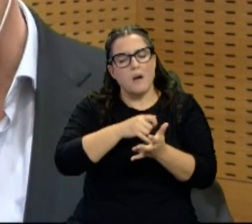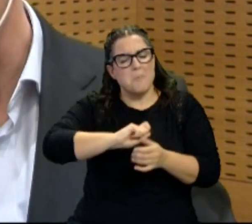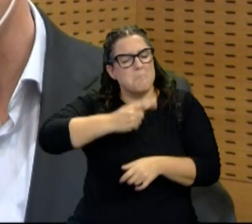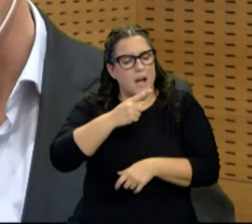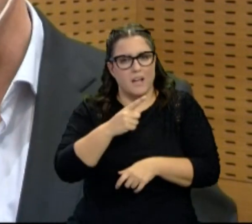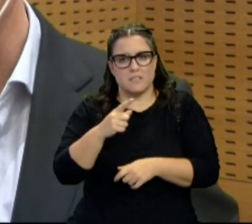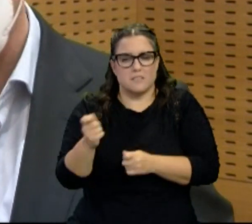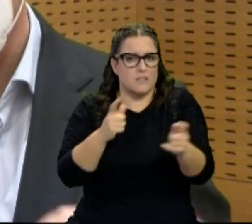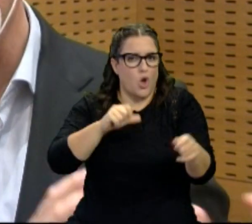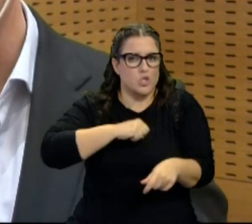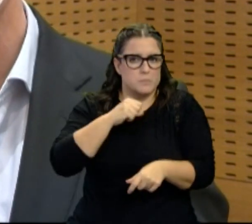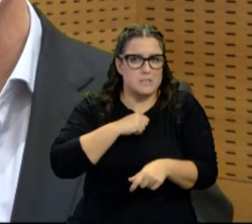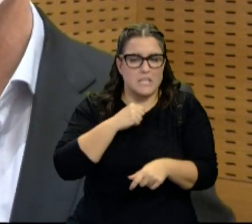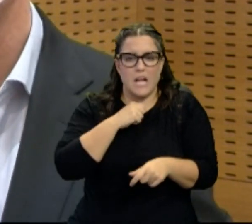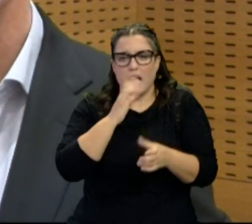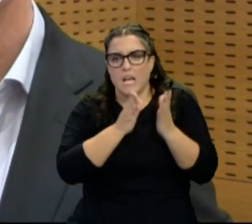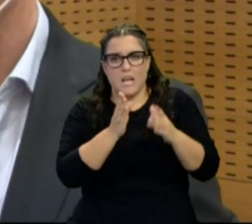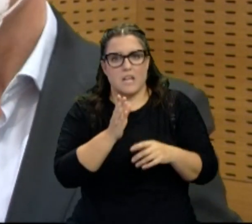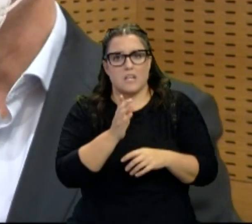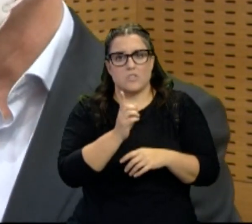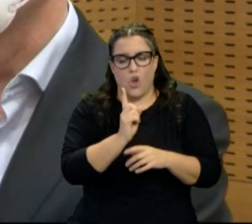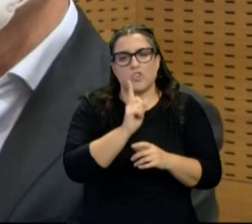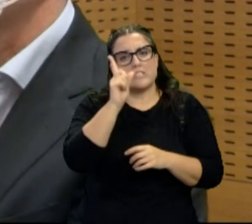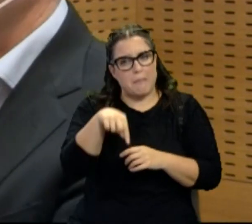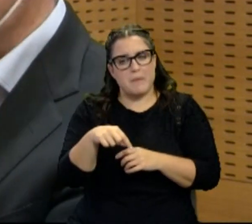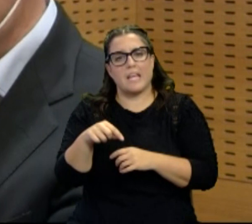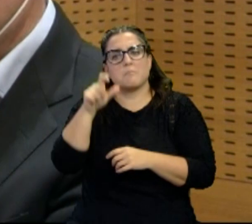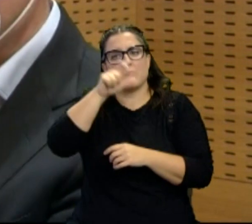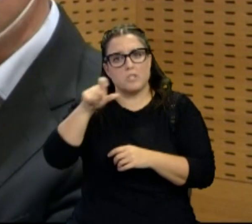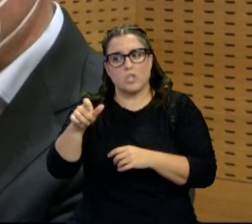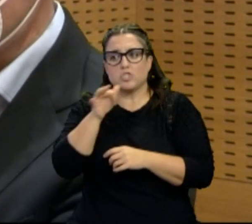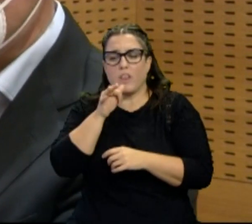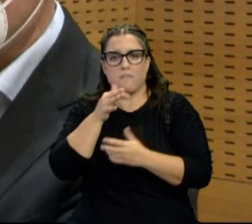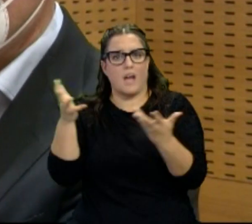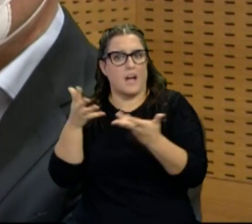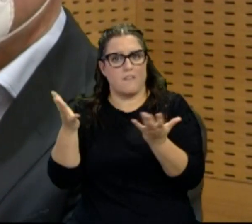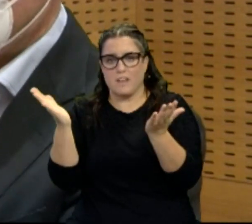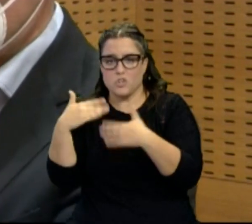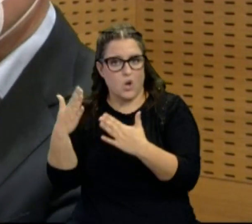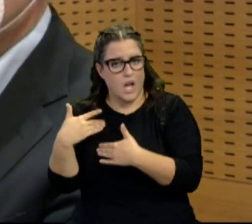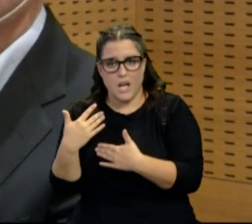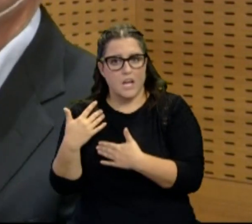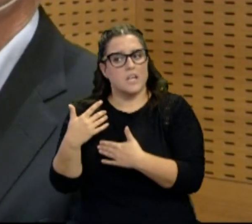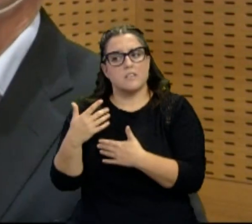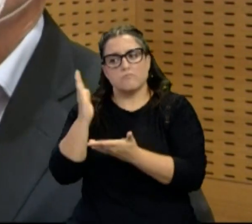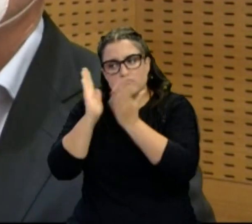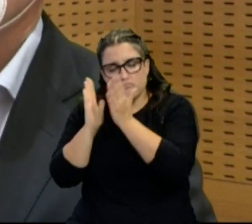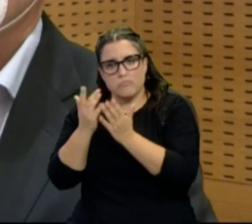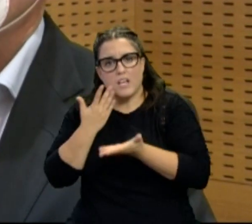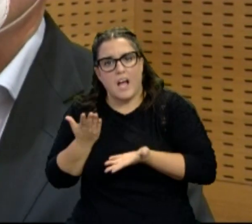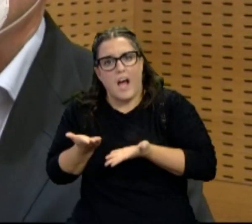que hospitalizamos y recuperamos mediante una especialización, sino a los pacientes que todavía no están tan agudos. Les intentamos